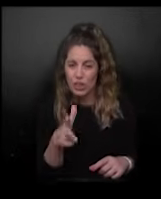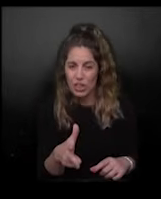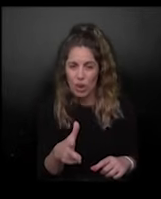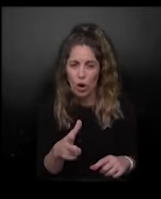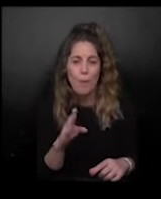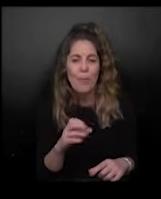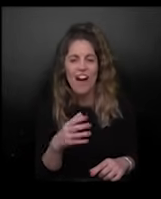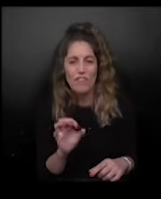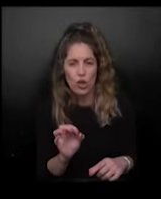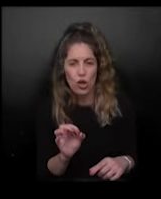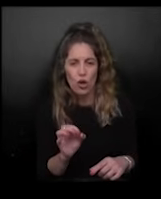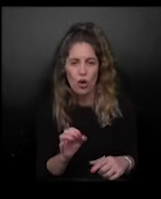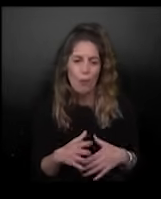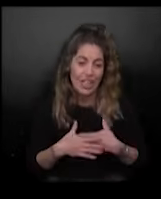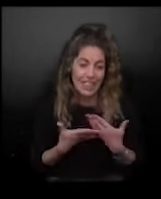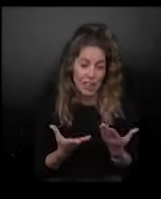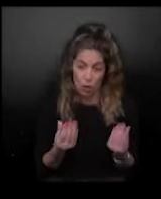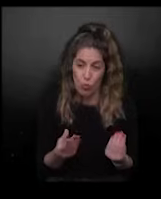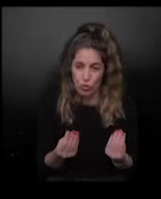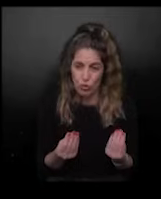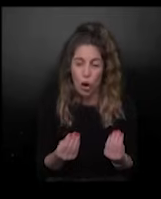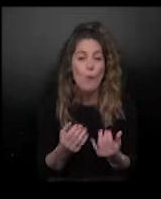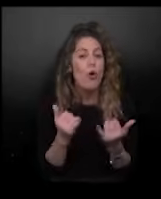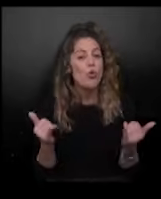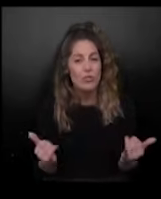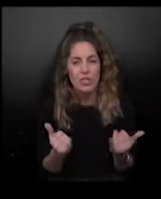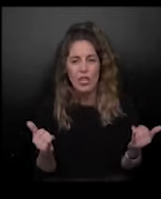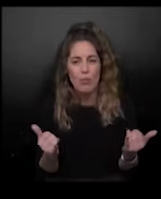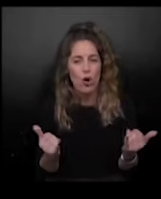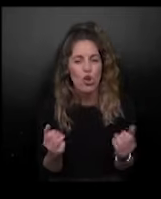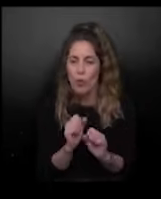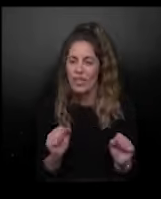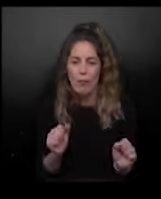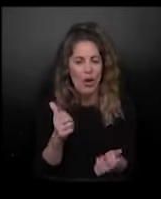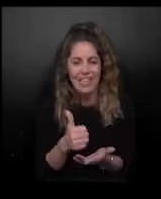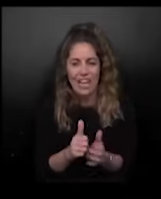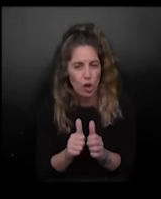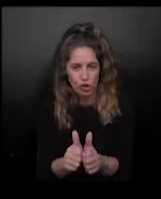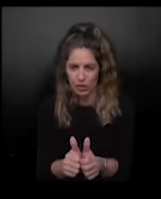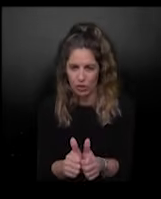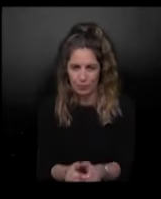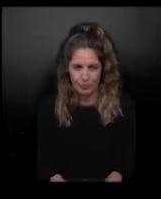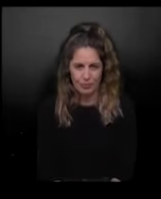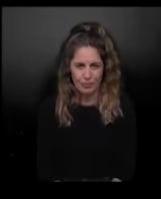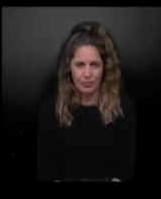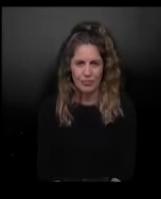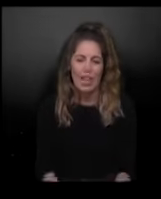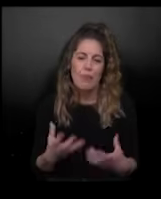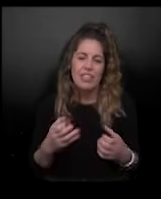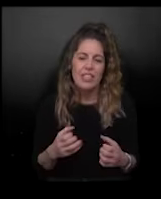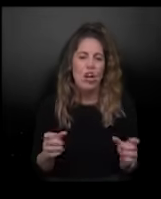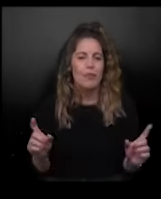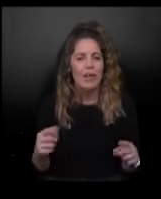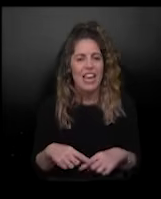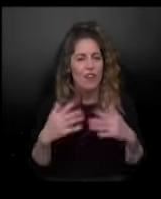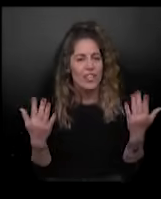Pablo porque te quiero mucho por un tiempo no voy a poder estar contigo es mi deseo que pasen la fiesta